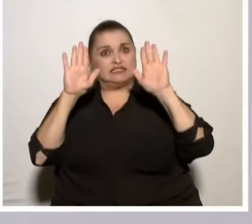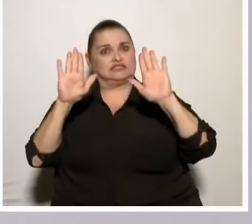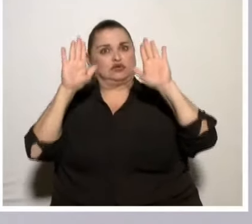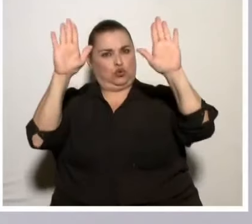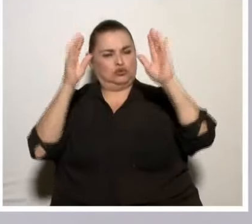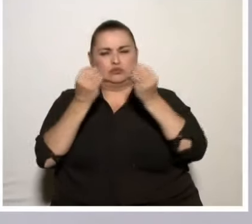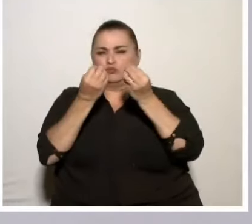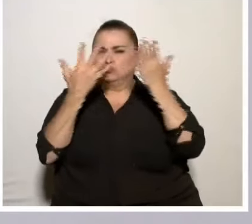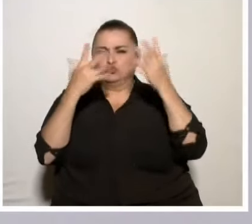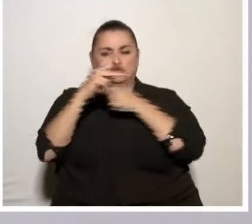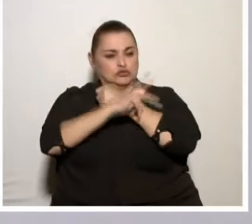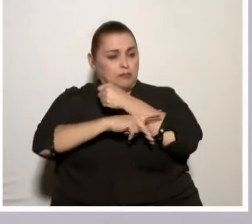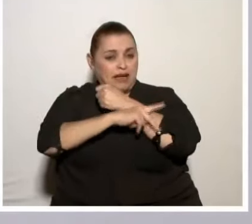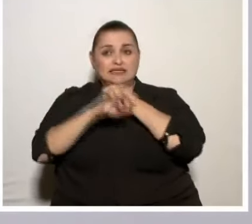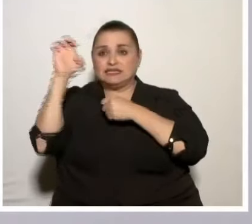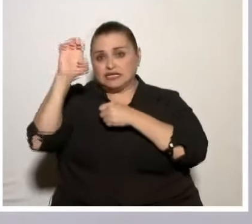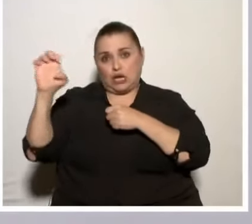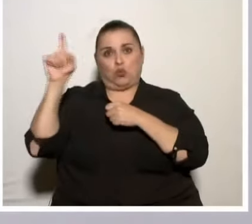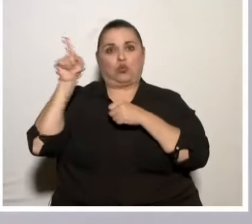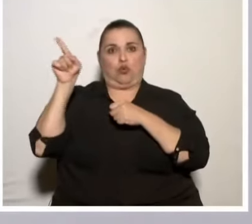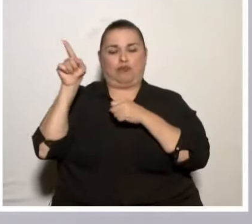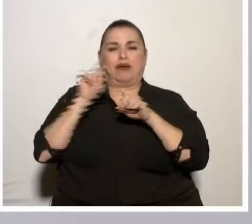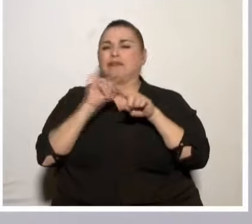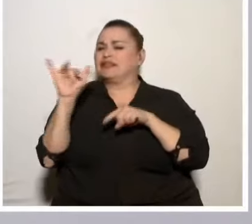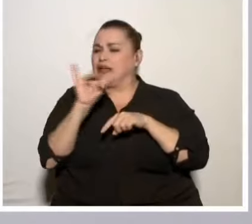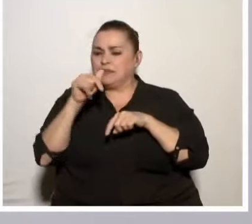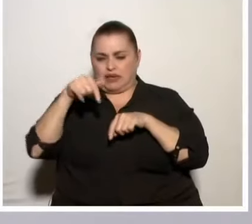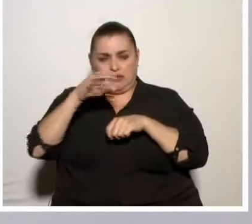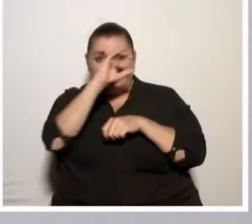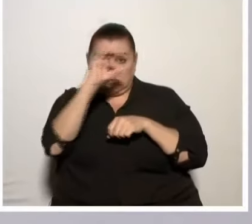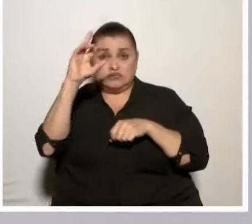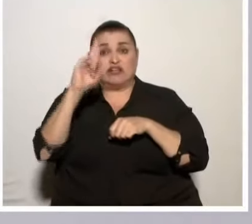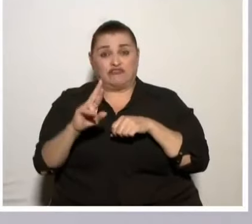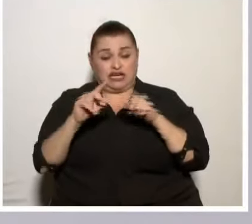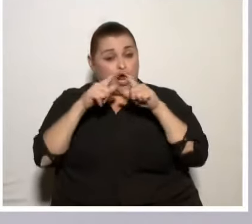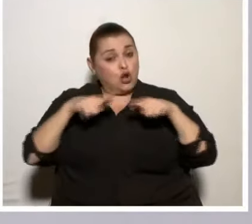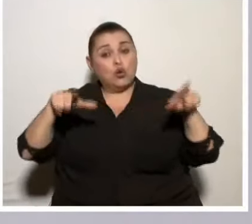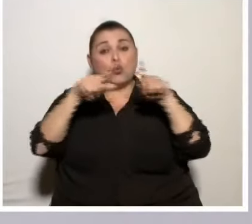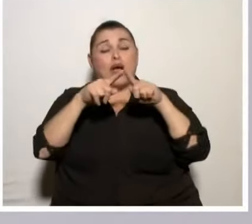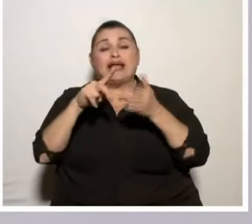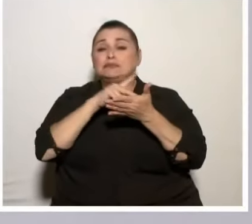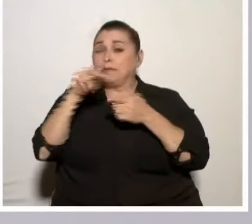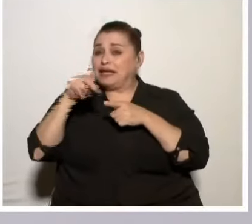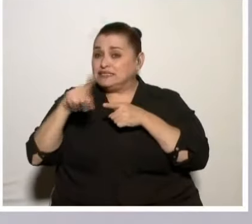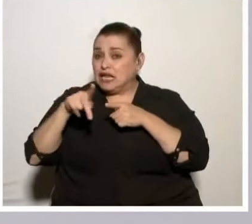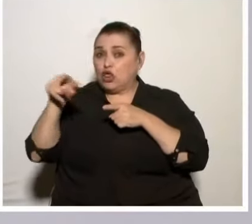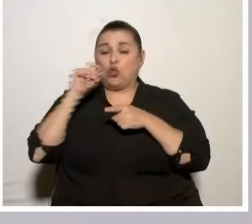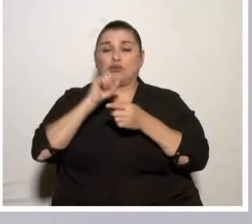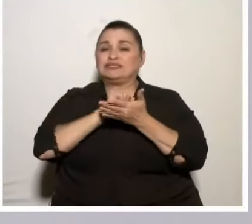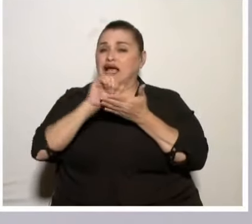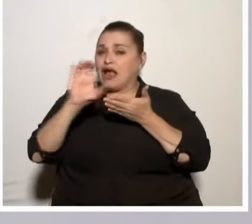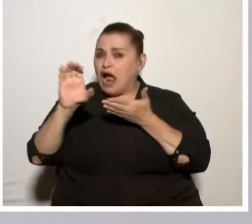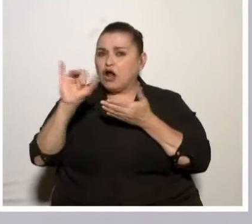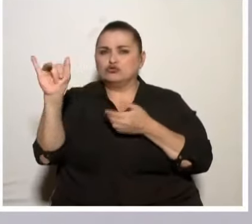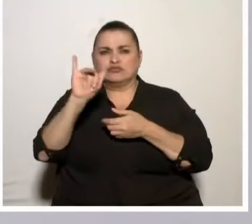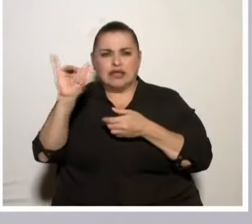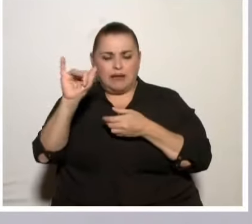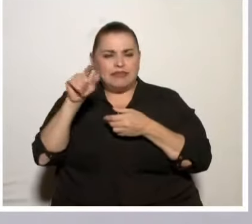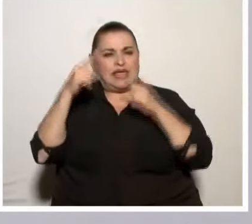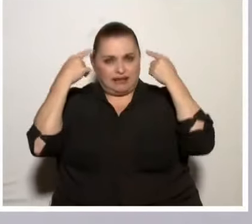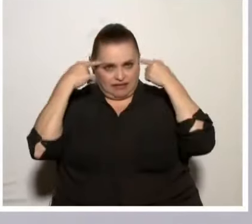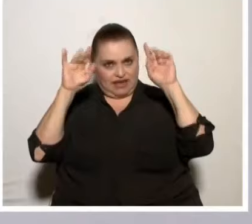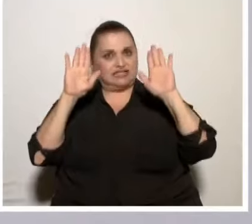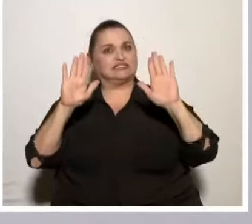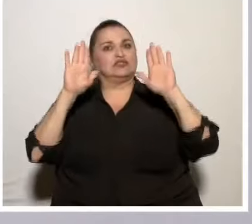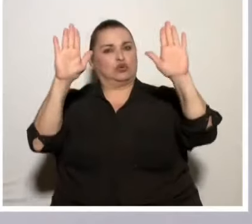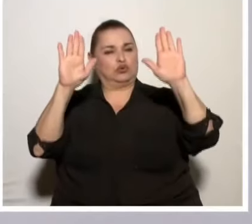muchos países de Europa, pero que también aquí en Costa Rica, en lugares como Pérez Celedón y San Carlos, que también ha sido